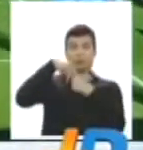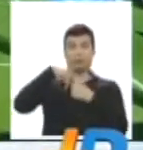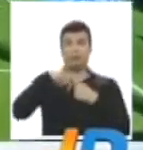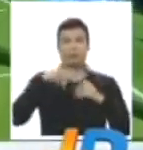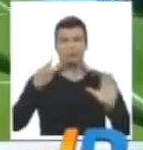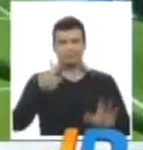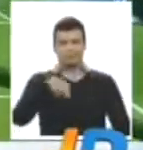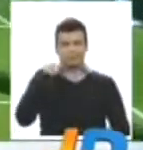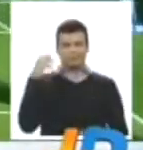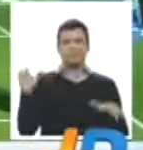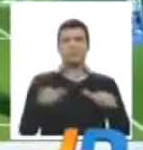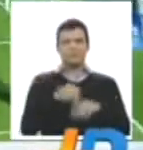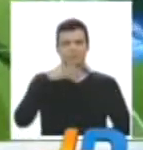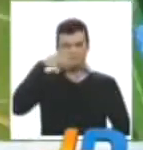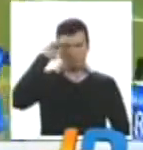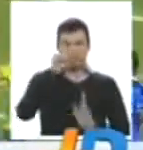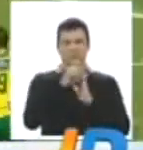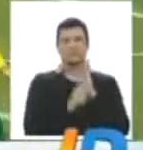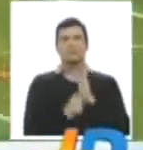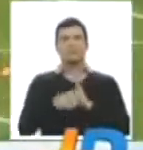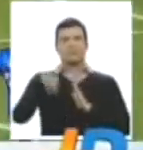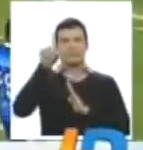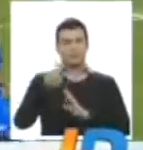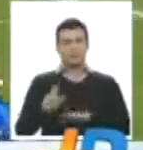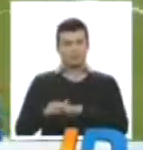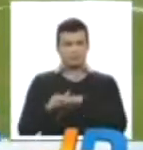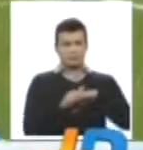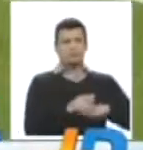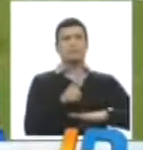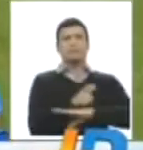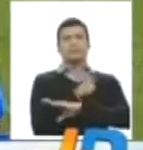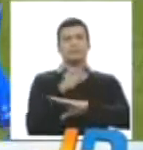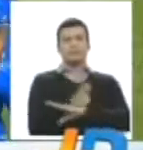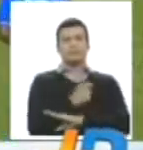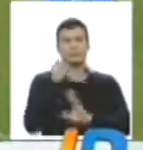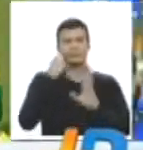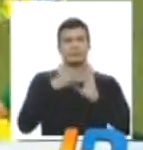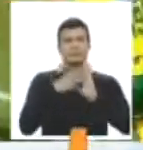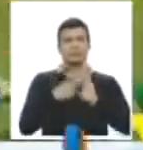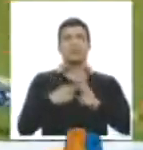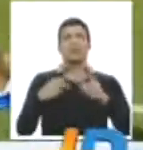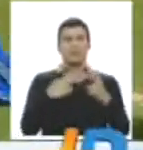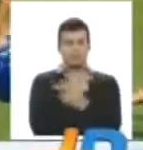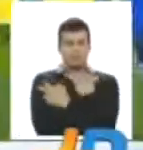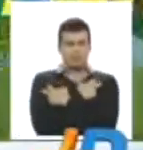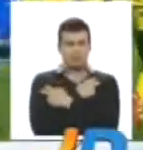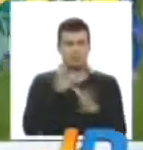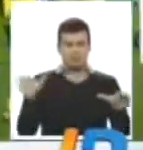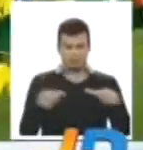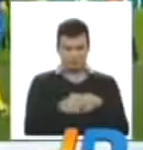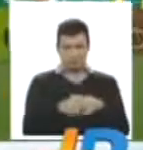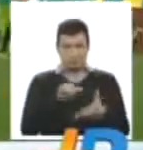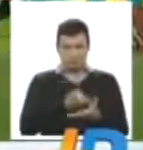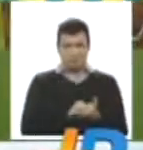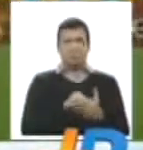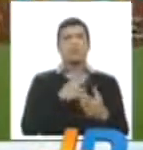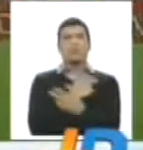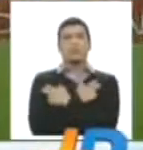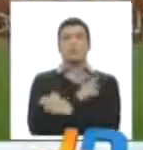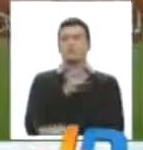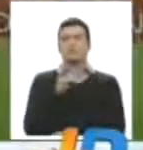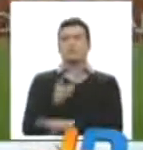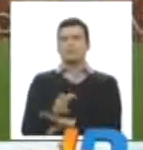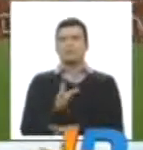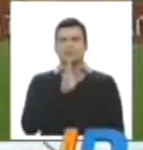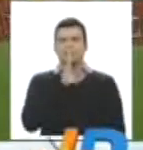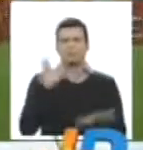paisa suma 16 unidades. En el Guillermo Plaza Salcid de la ciudad de Neiva, Atlético Huila ganó el duelo ante Millonarios. En